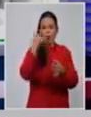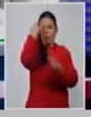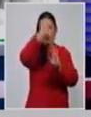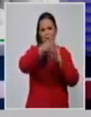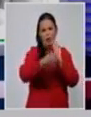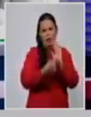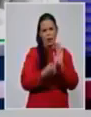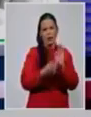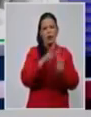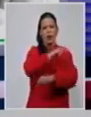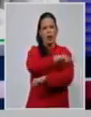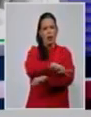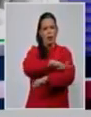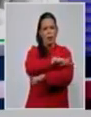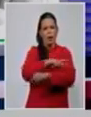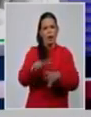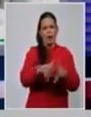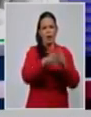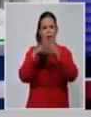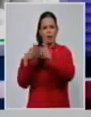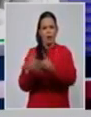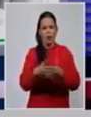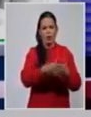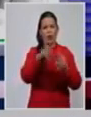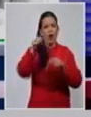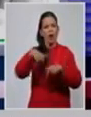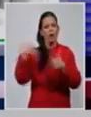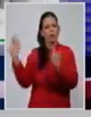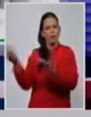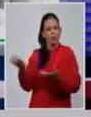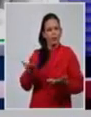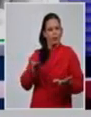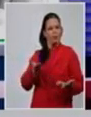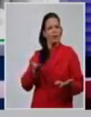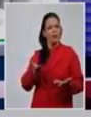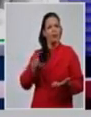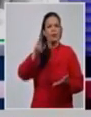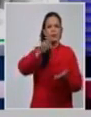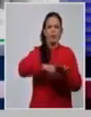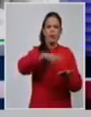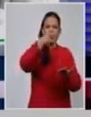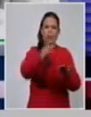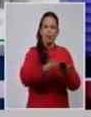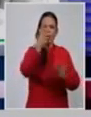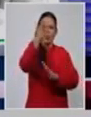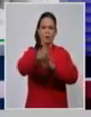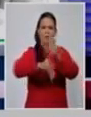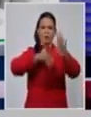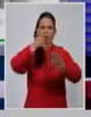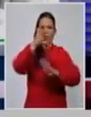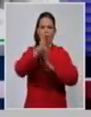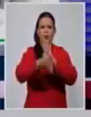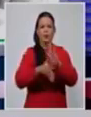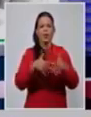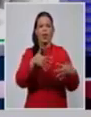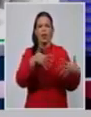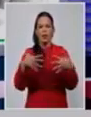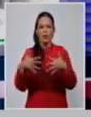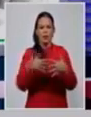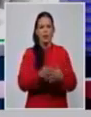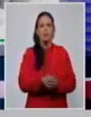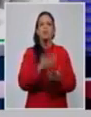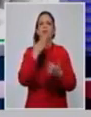Estados Unidos. Me acompañará para el análisis de la situación internacional la intérprete de lengua de señas, Yailin